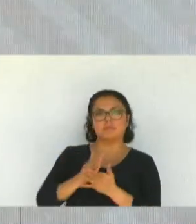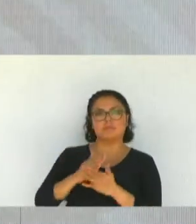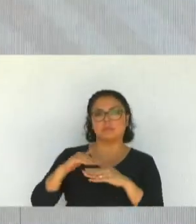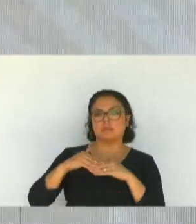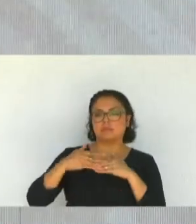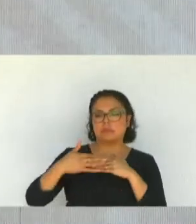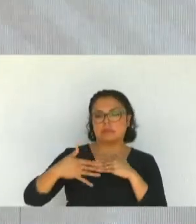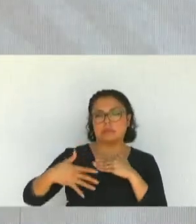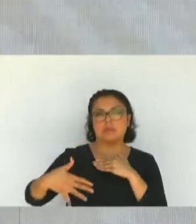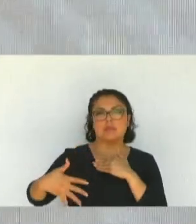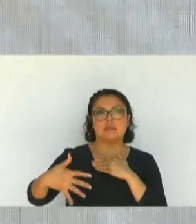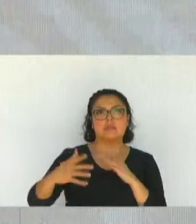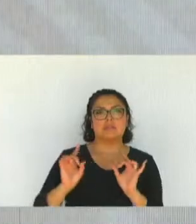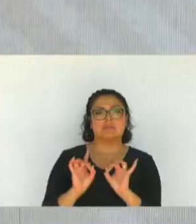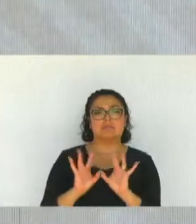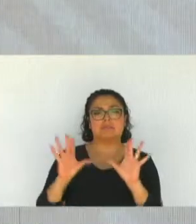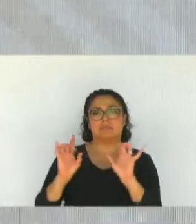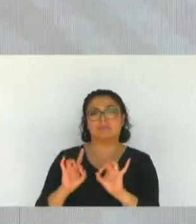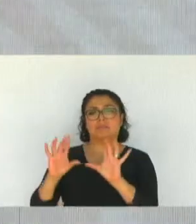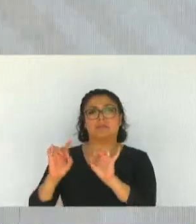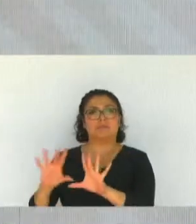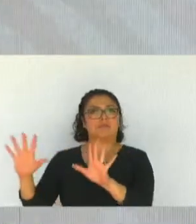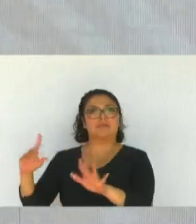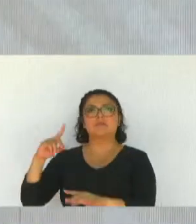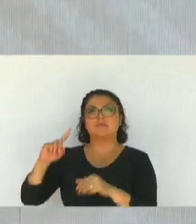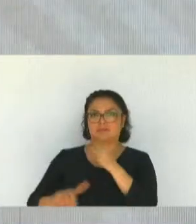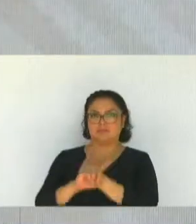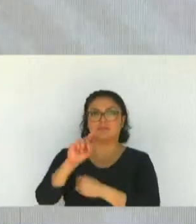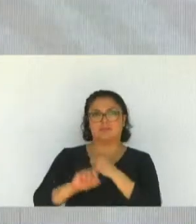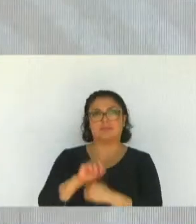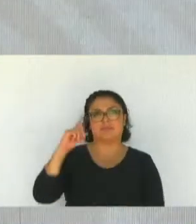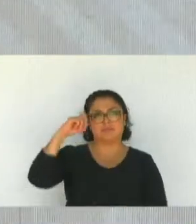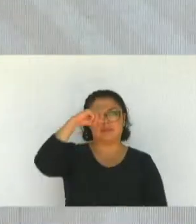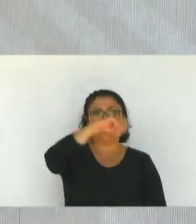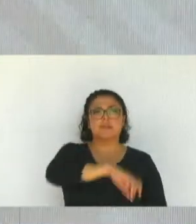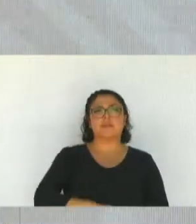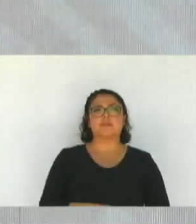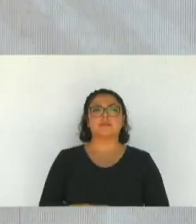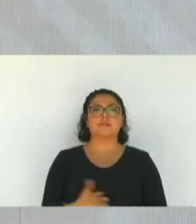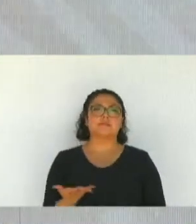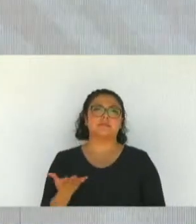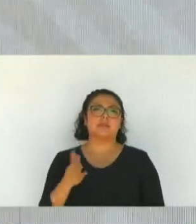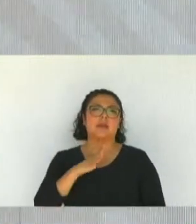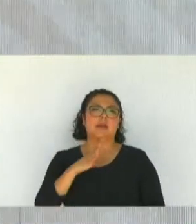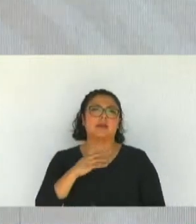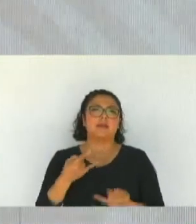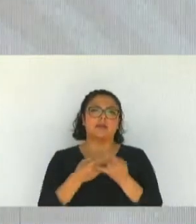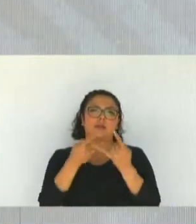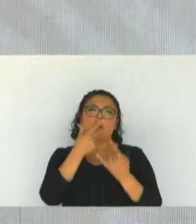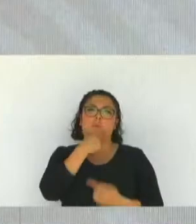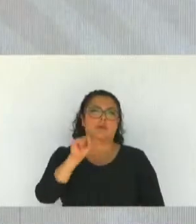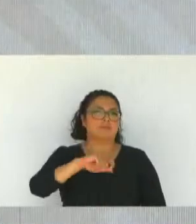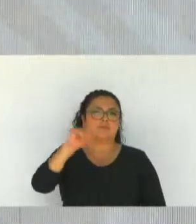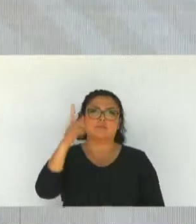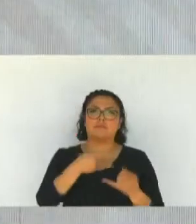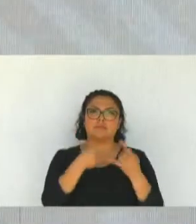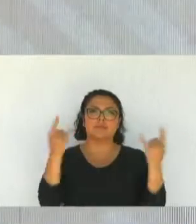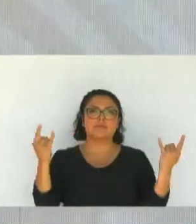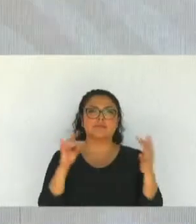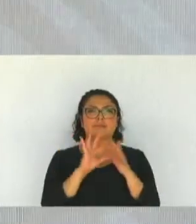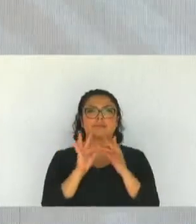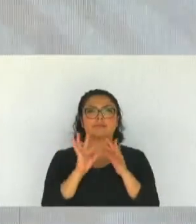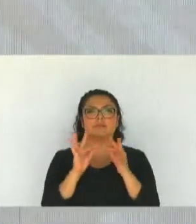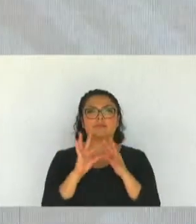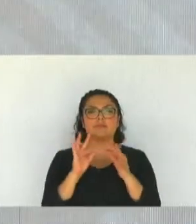perturbaciones ocasionadas por ella. Hay muchos historiadores, entre ellos uno muy famoso, Tony Judt, que plantean que la composición